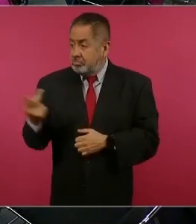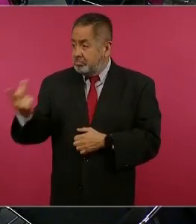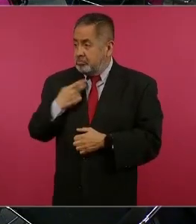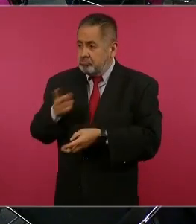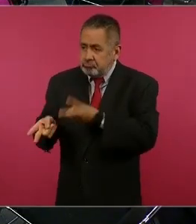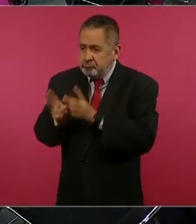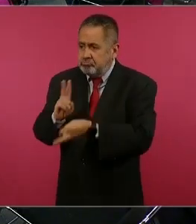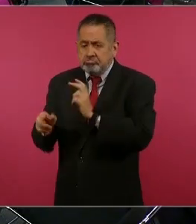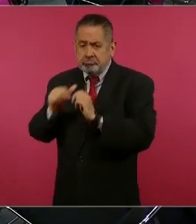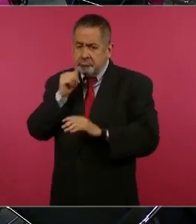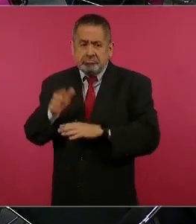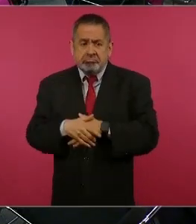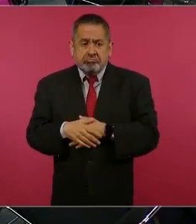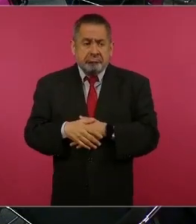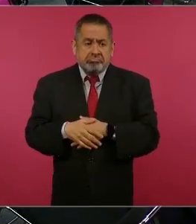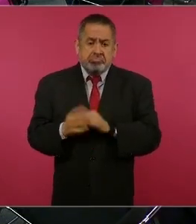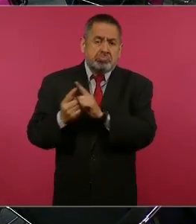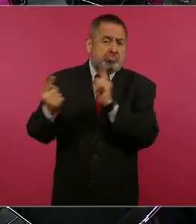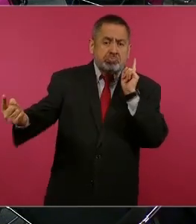y ni siquiera es saber